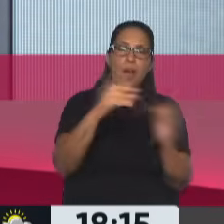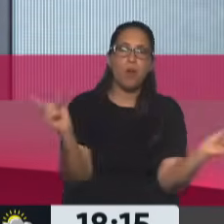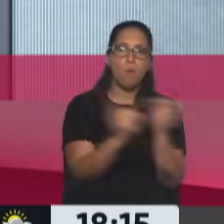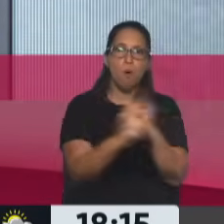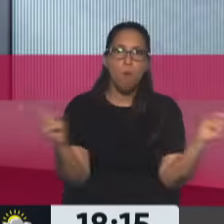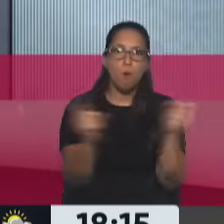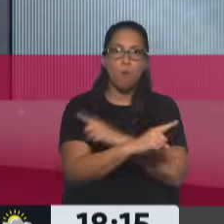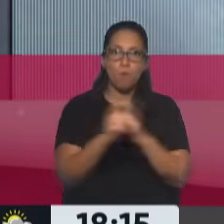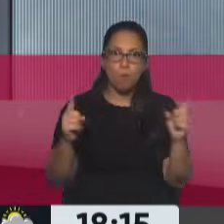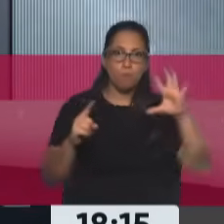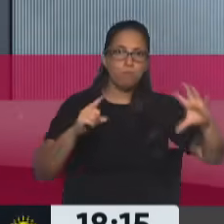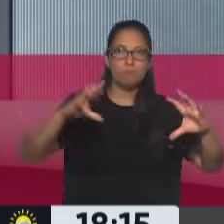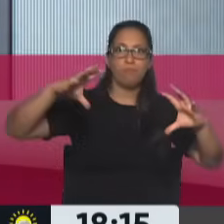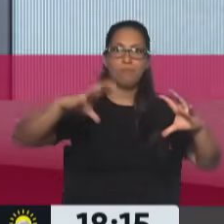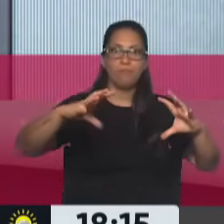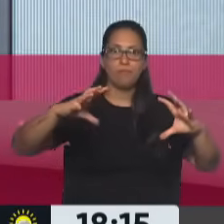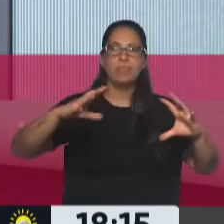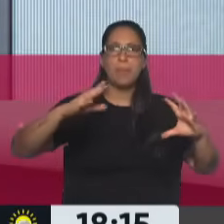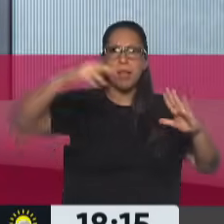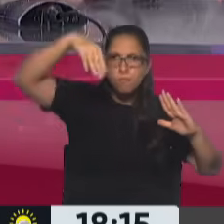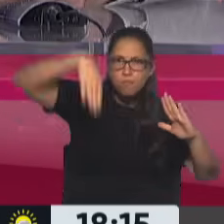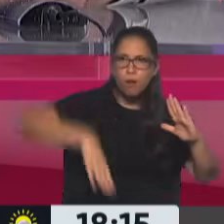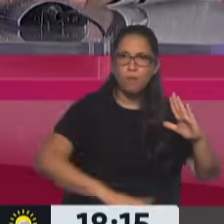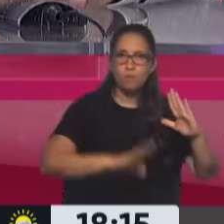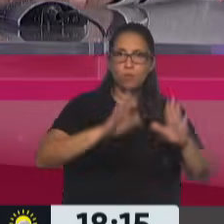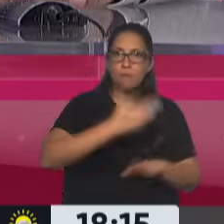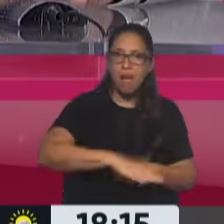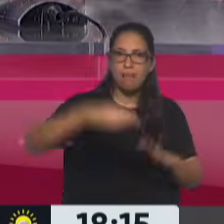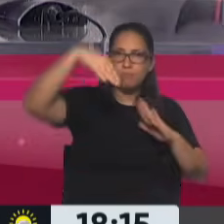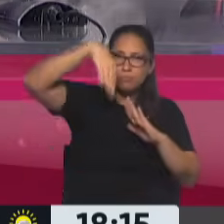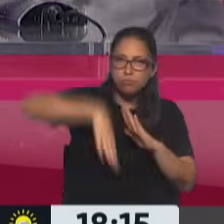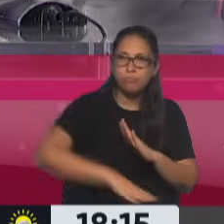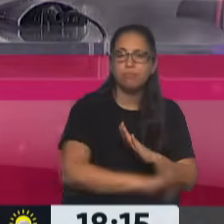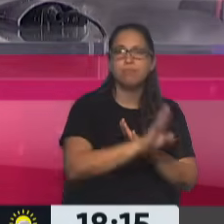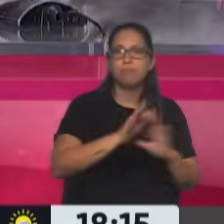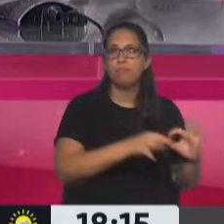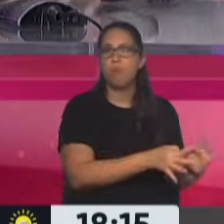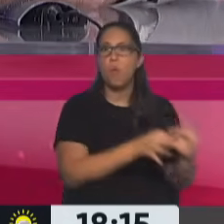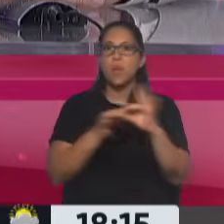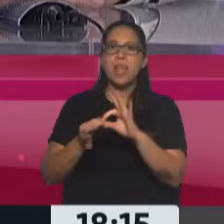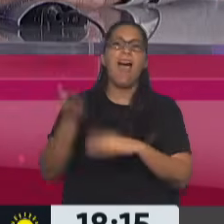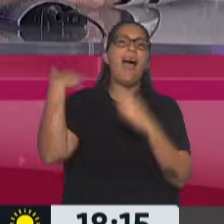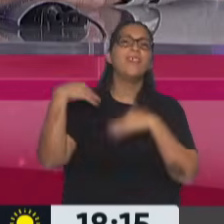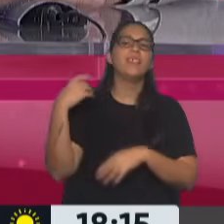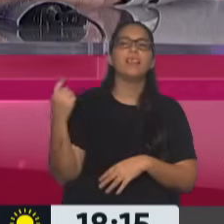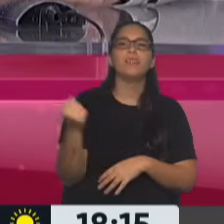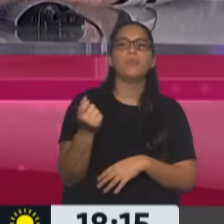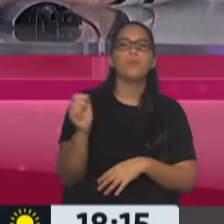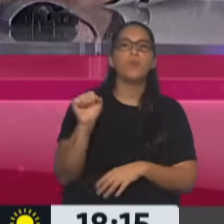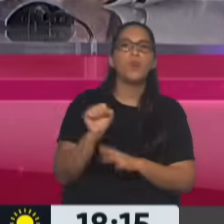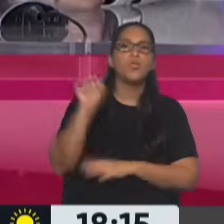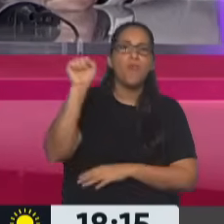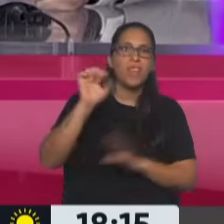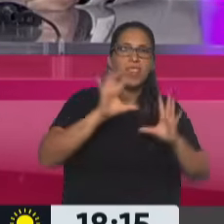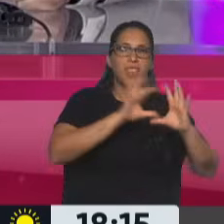de las unidades principalmente submarinas y la flota norte de lo que era la Unión Soviética y después Rusia. En ese